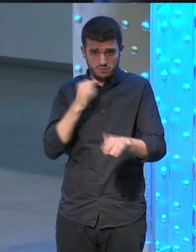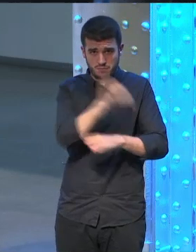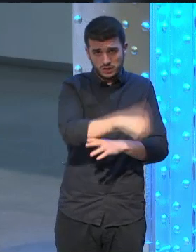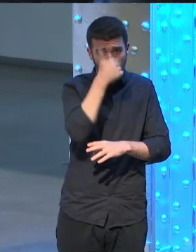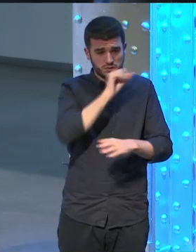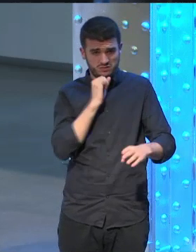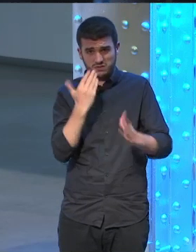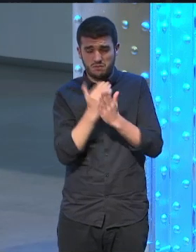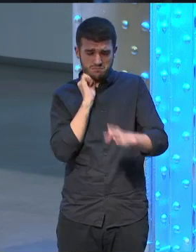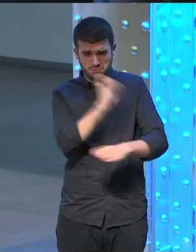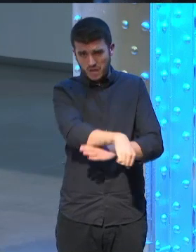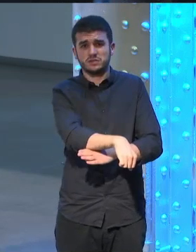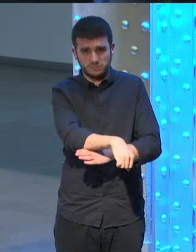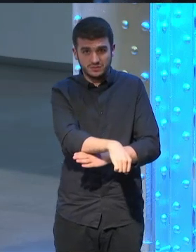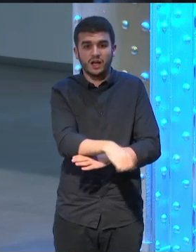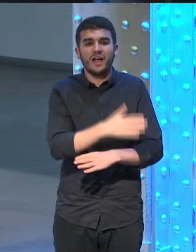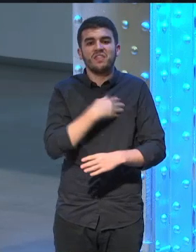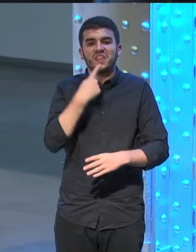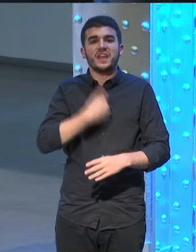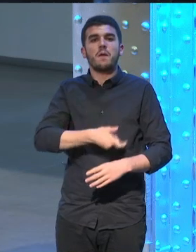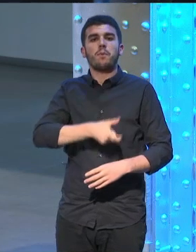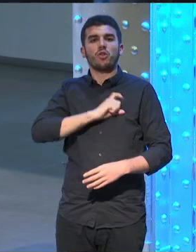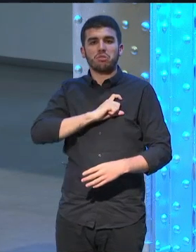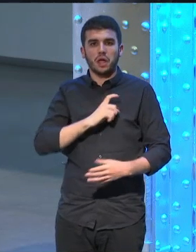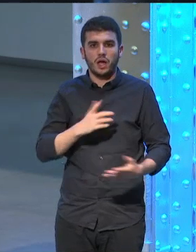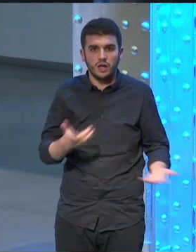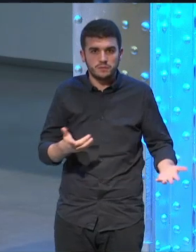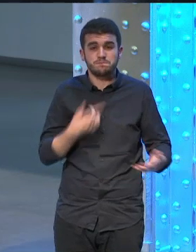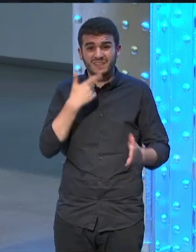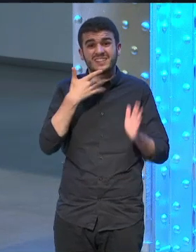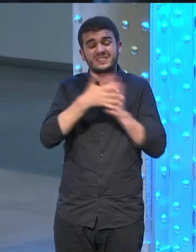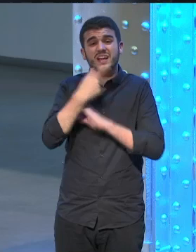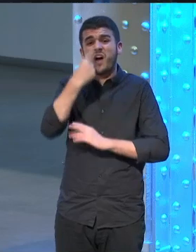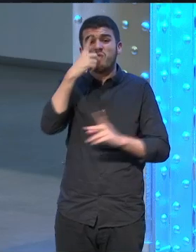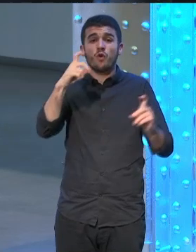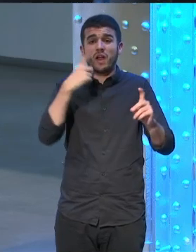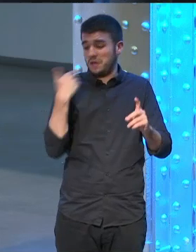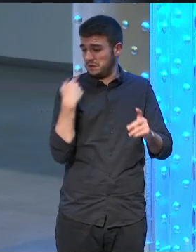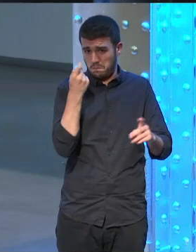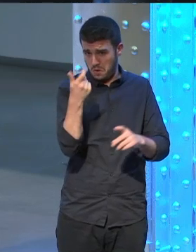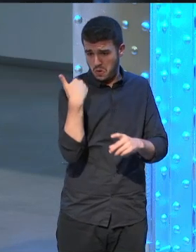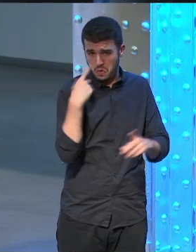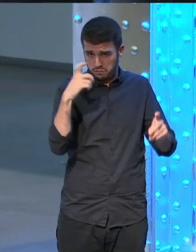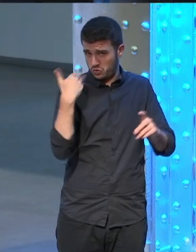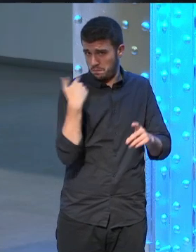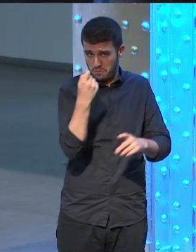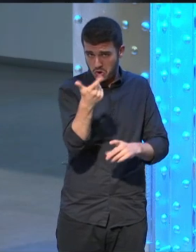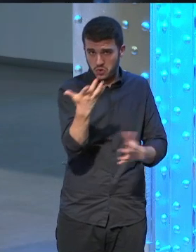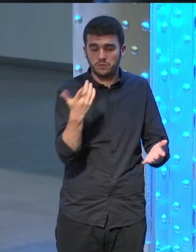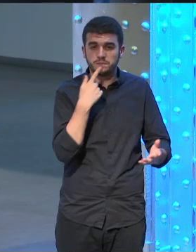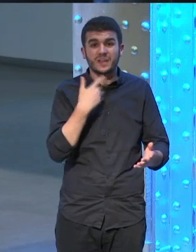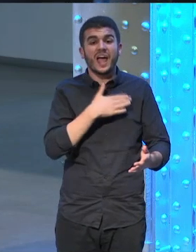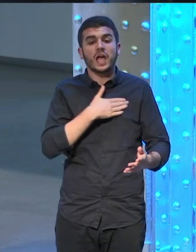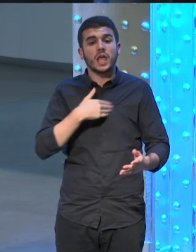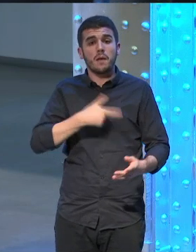hombres, dicen que quieren ser policías. Estas fotografías son de Gambia y son recientes. Quieren ser